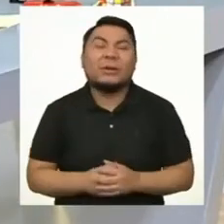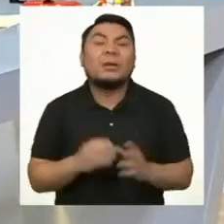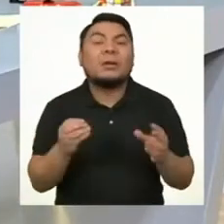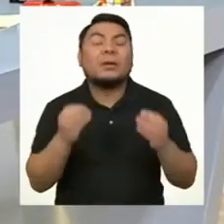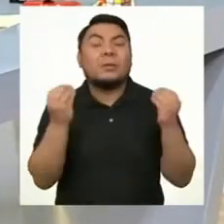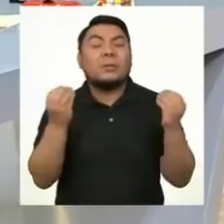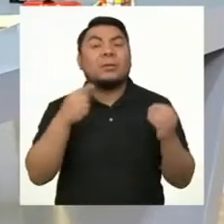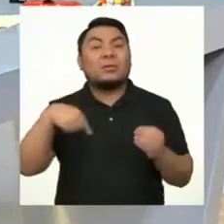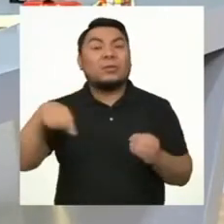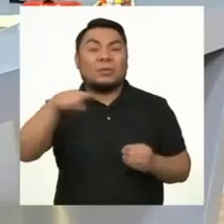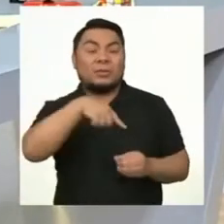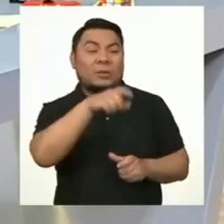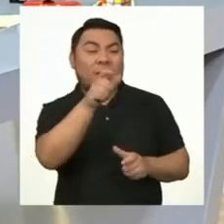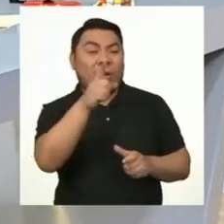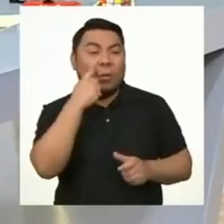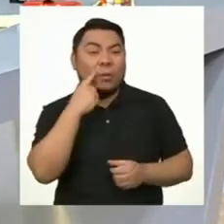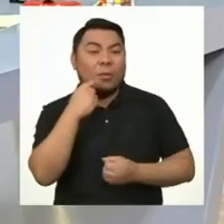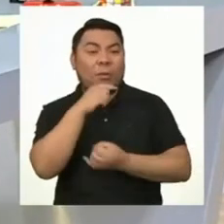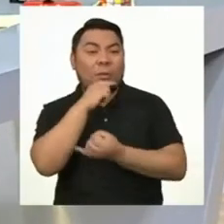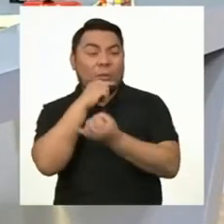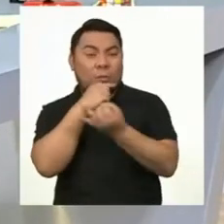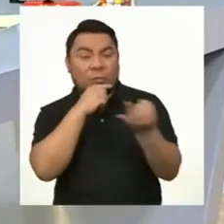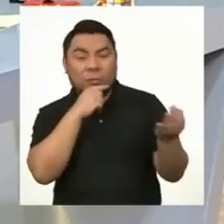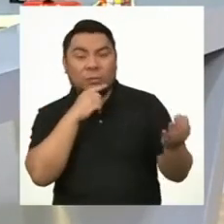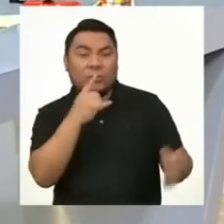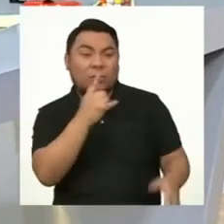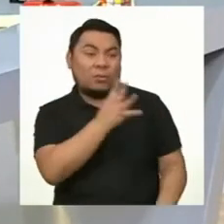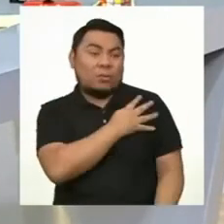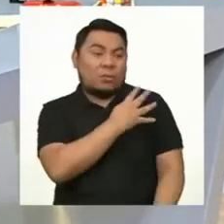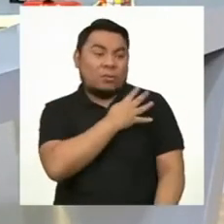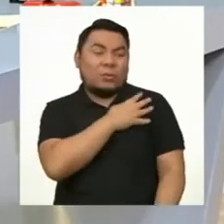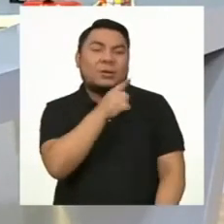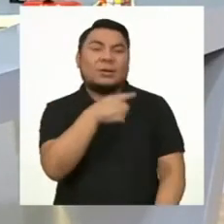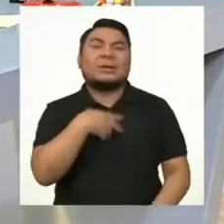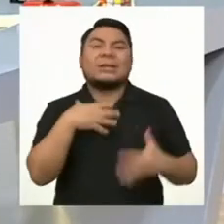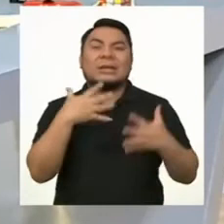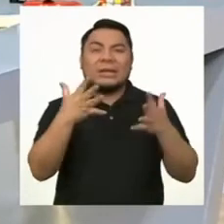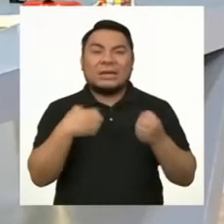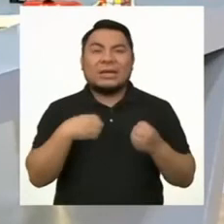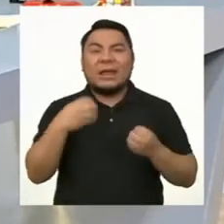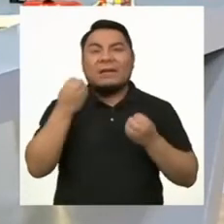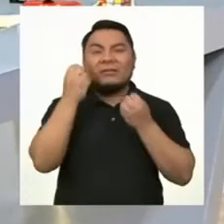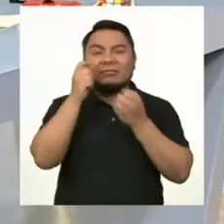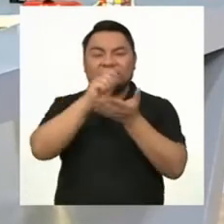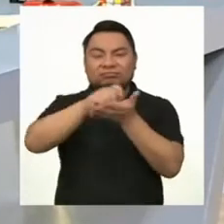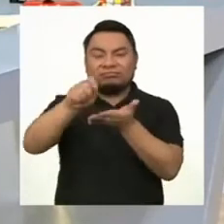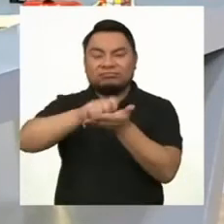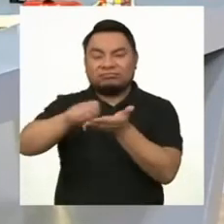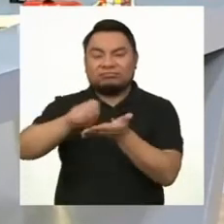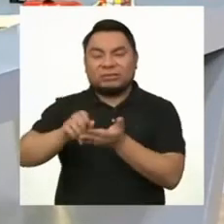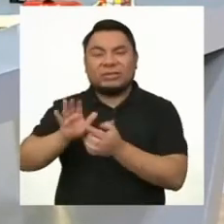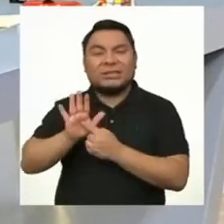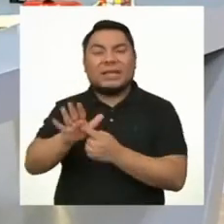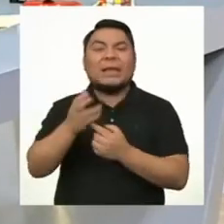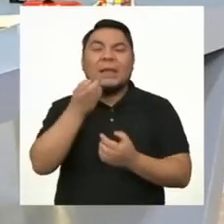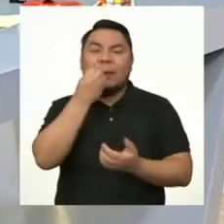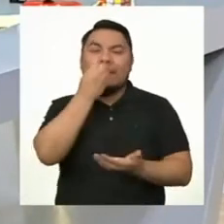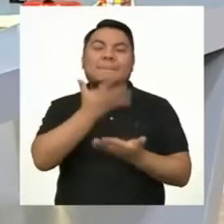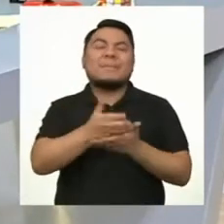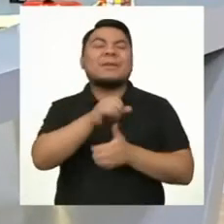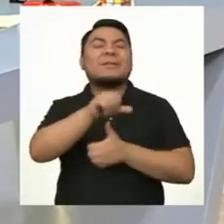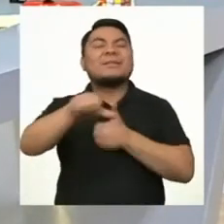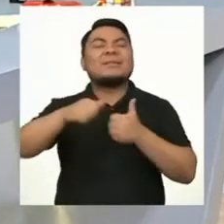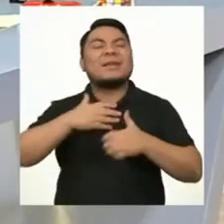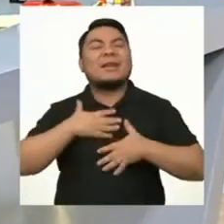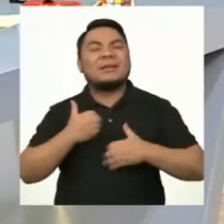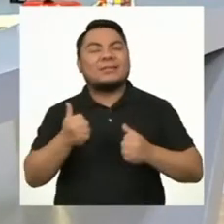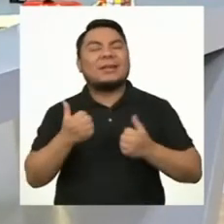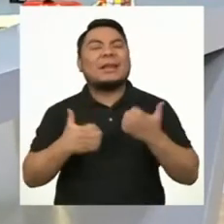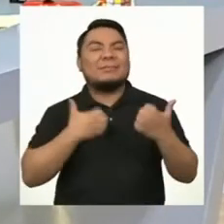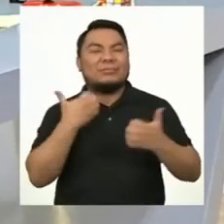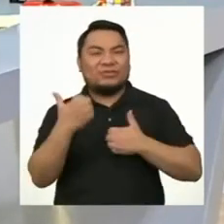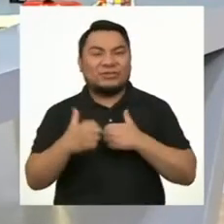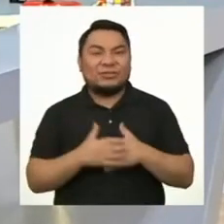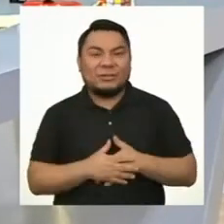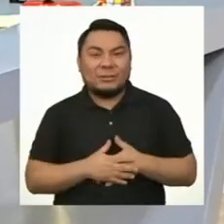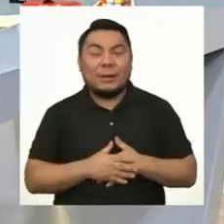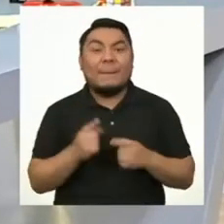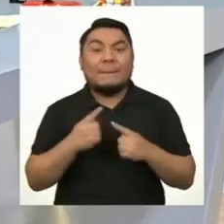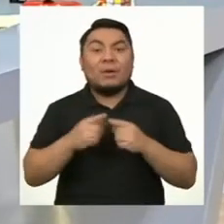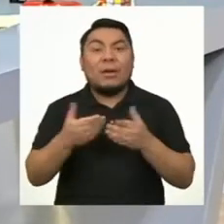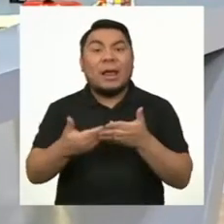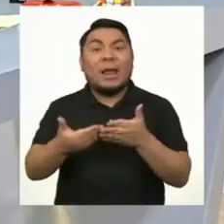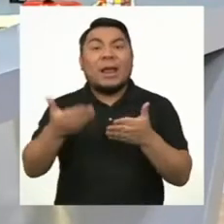porque con las chicas y chicos de cuarto quisiera hacer una infografía sobre bienestar emocional. Pero antes